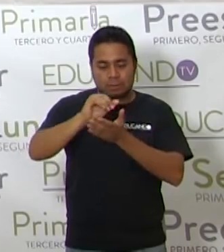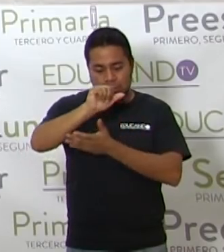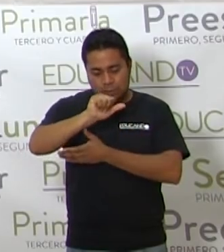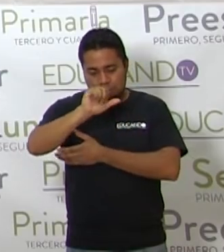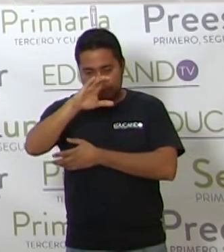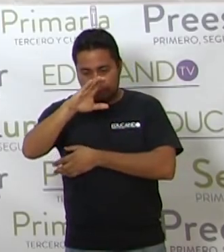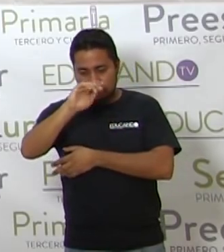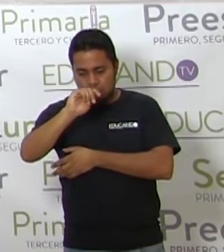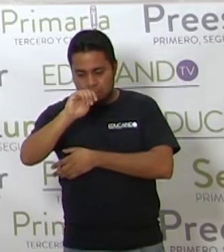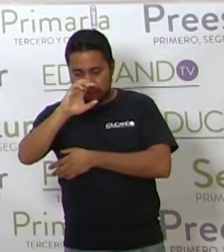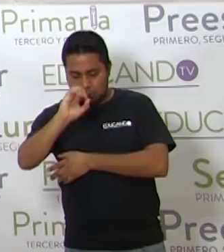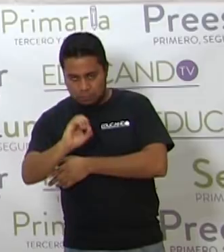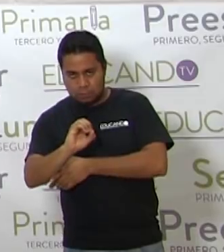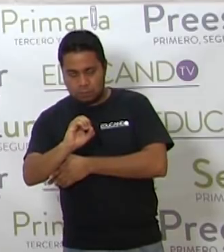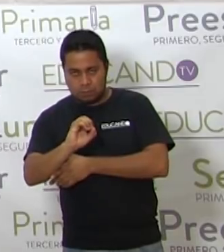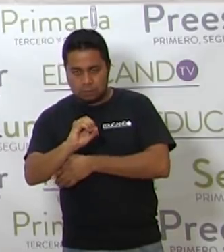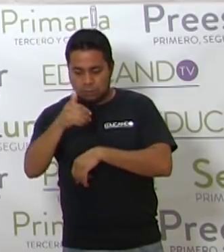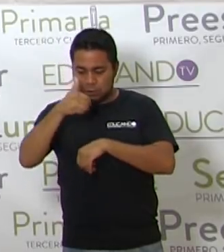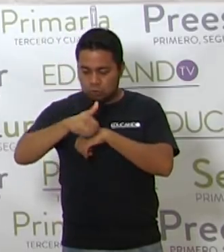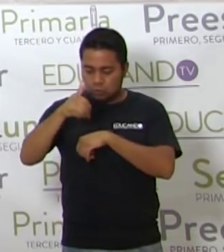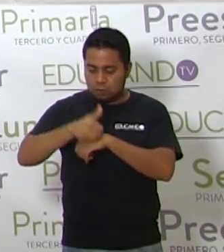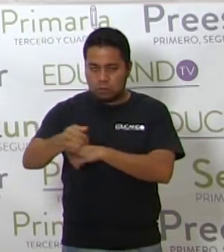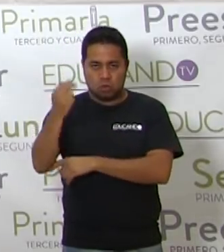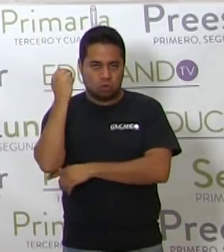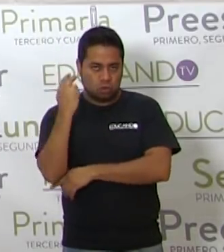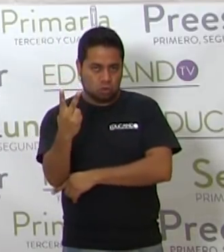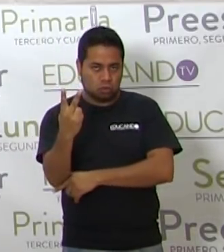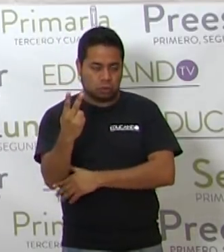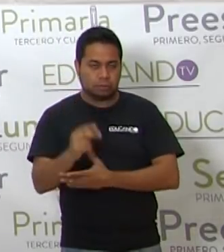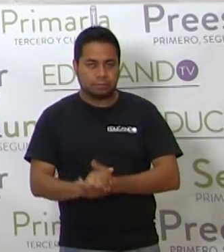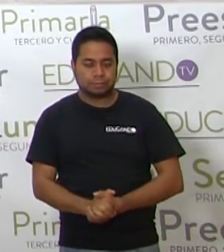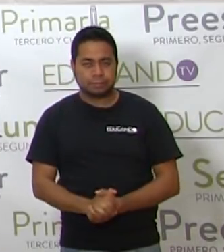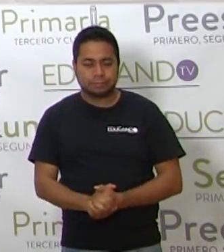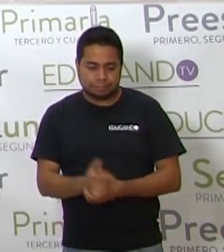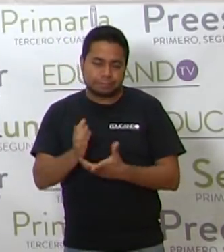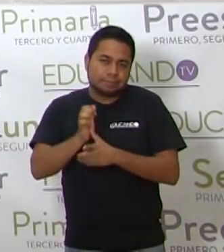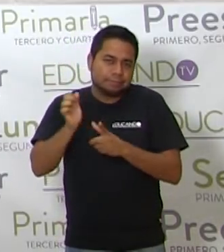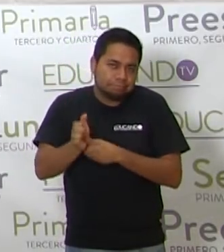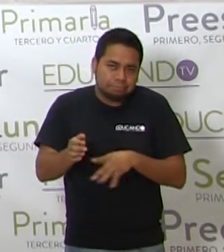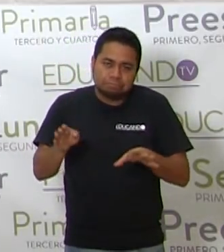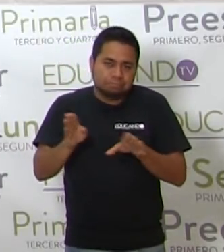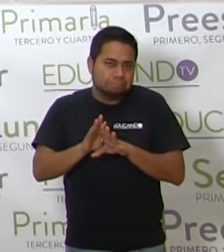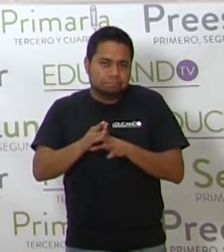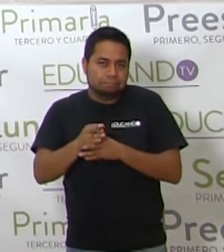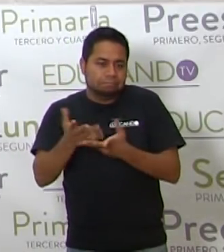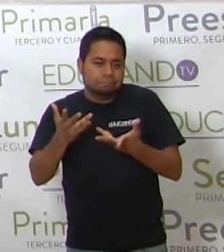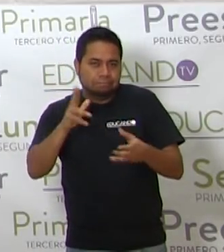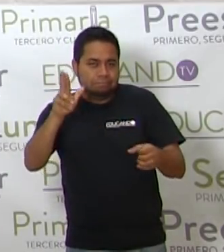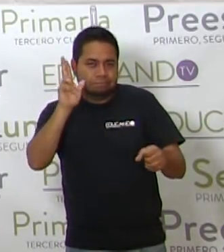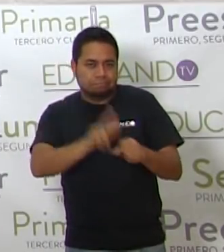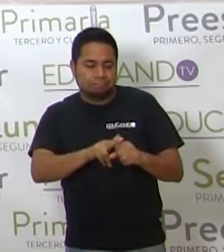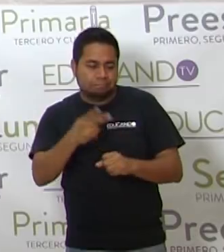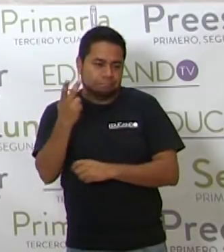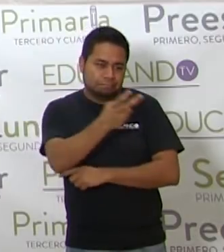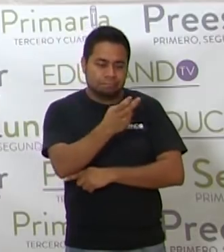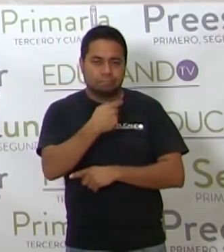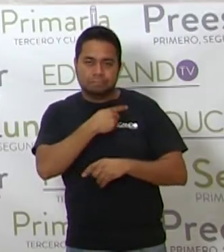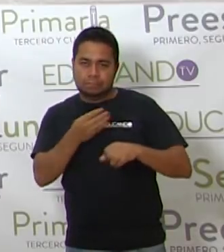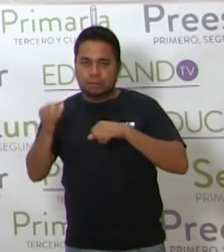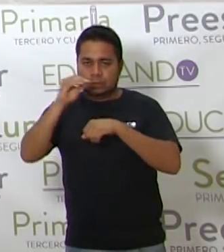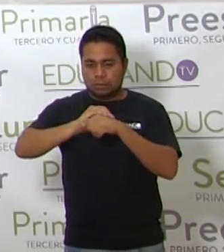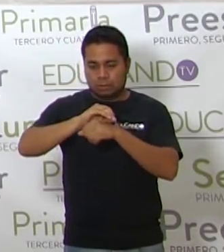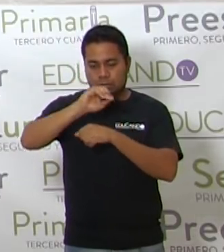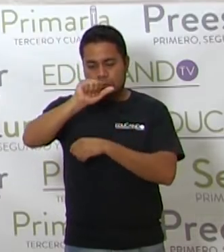acto número 2. Y por consecuencia lógica, a le vamos a